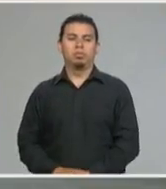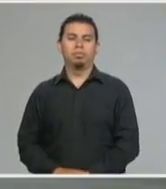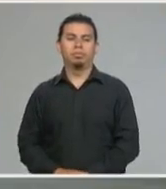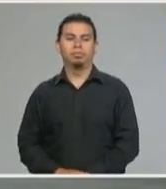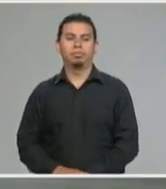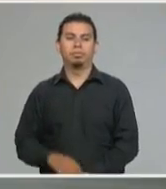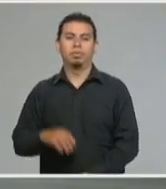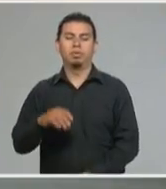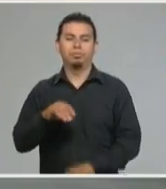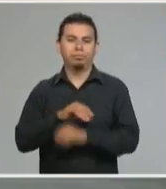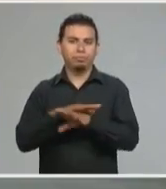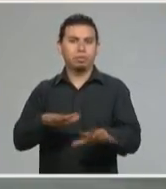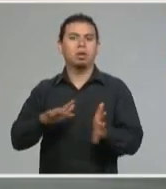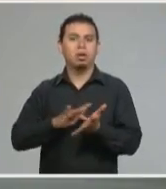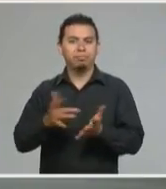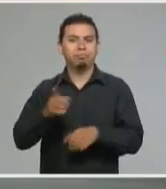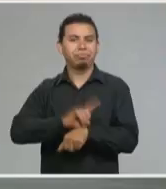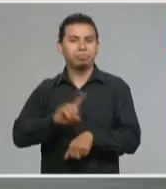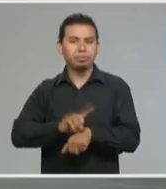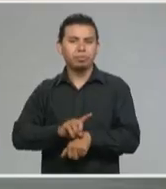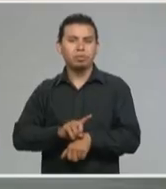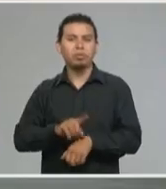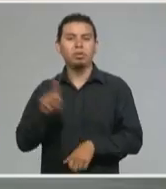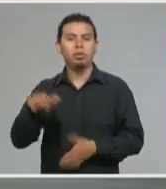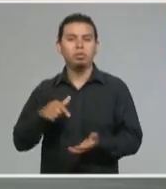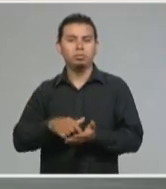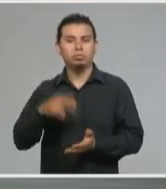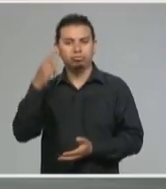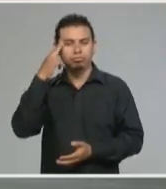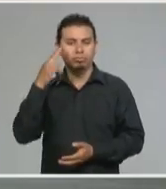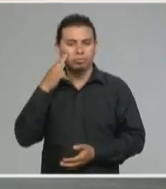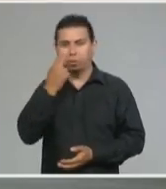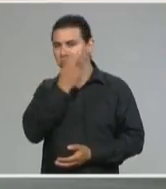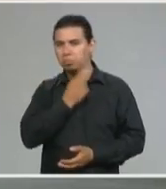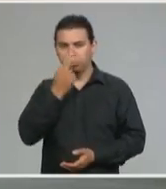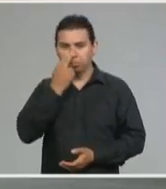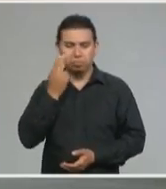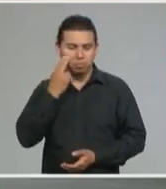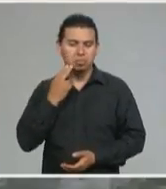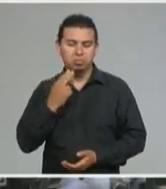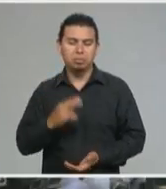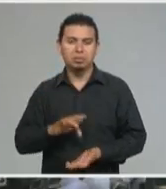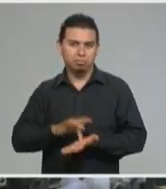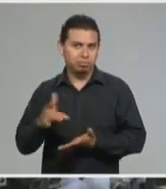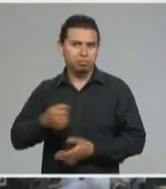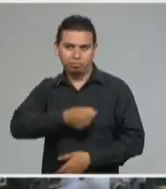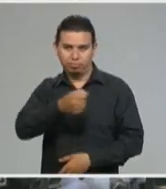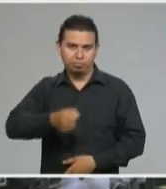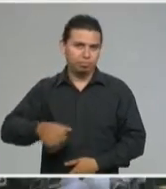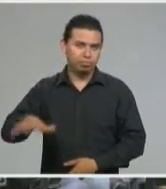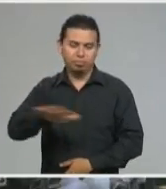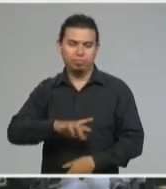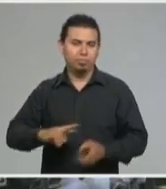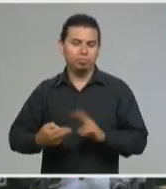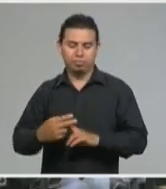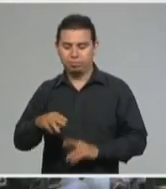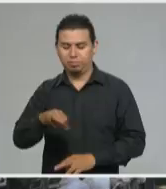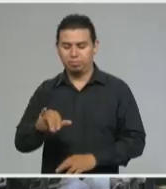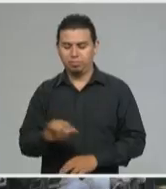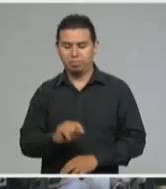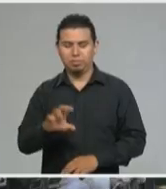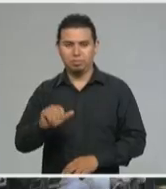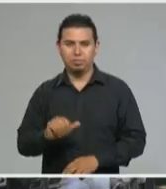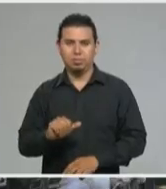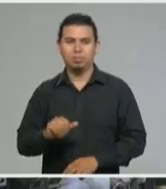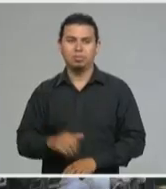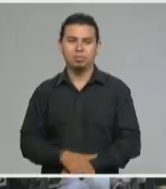por mantenernos informados. Saludos desde Asunción, Nochixtlán. Saludos también a usted en esta parte de acceso a la región de la Mixteca. Samuel Solís